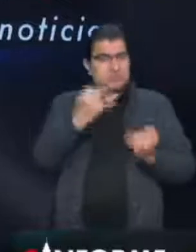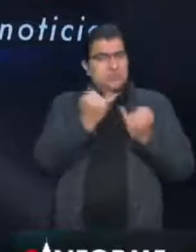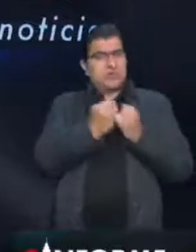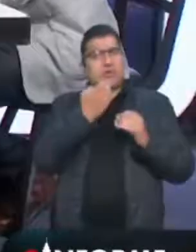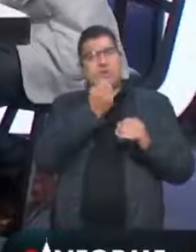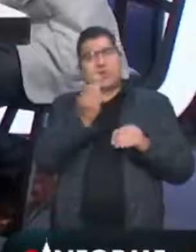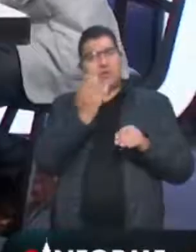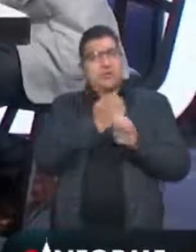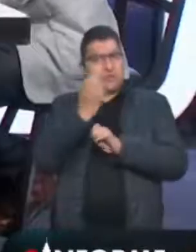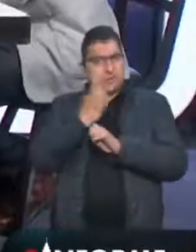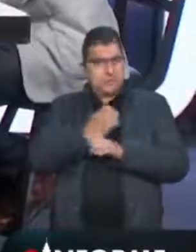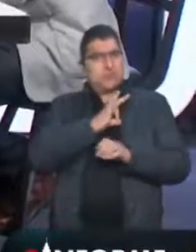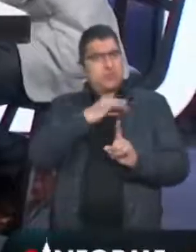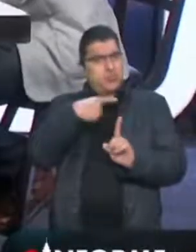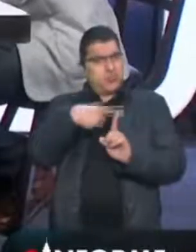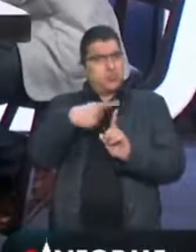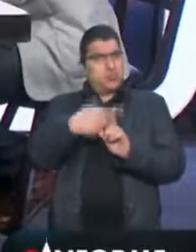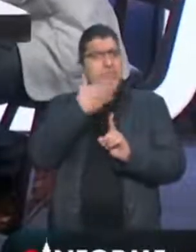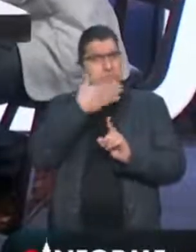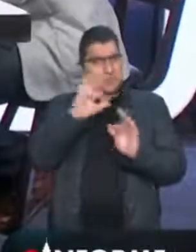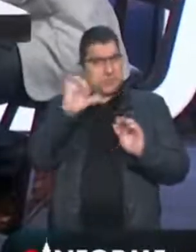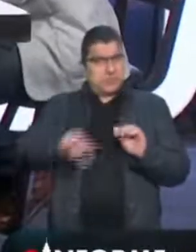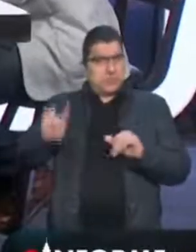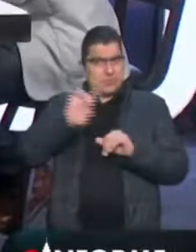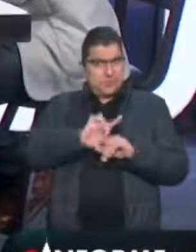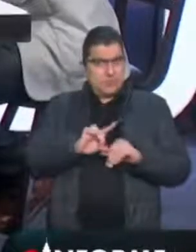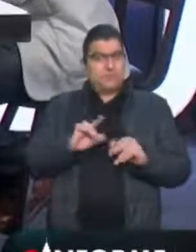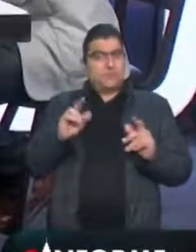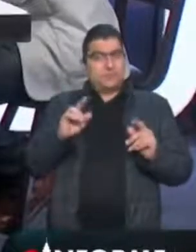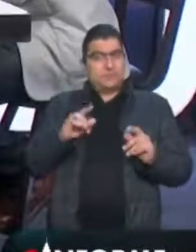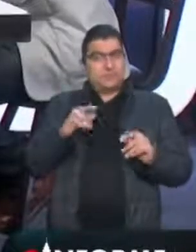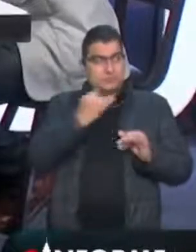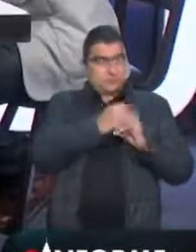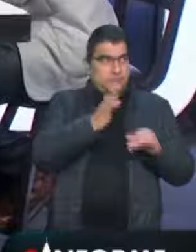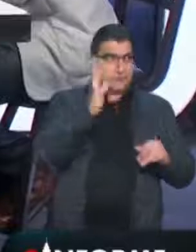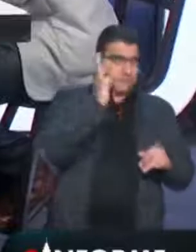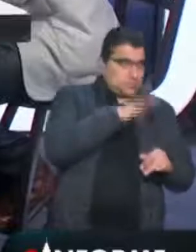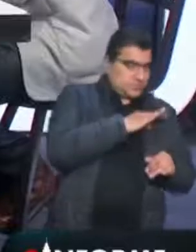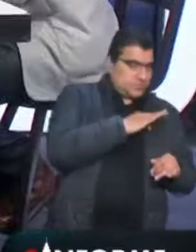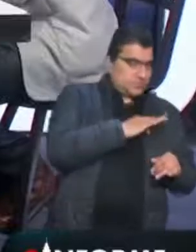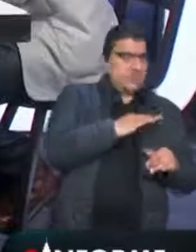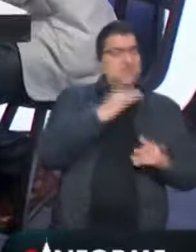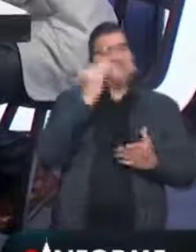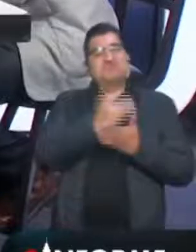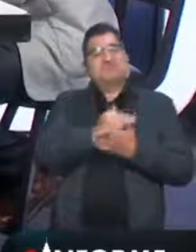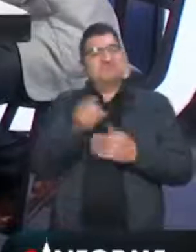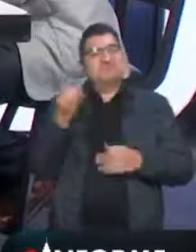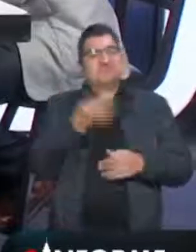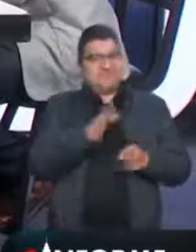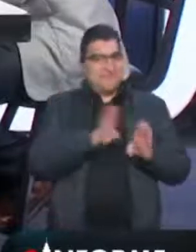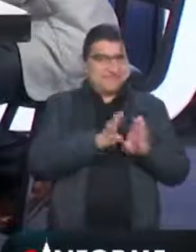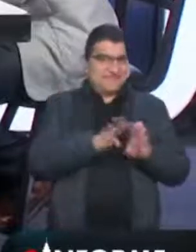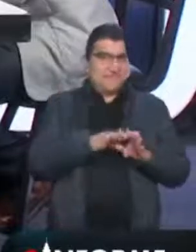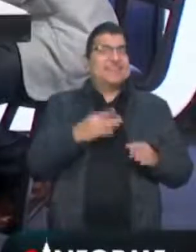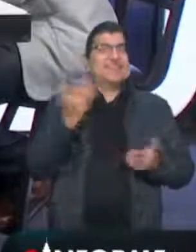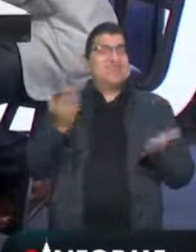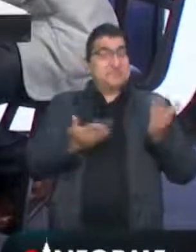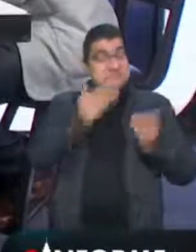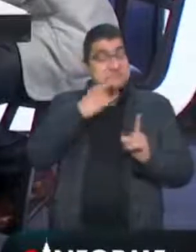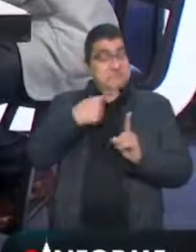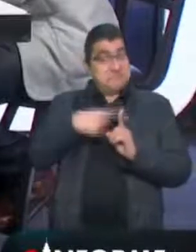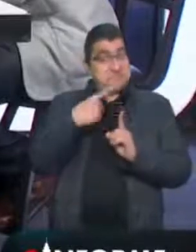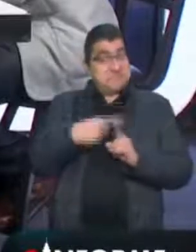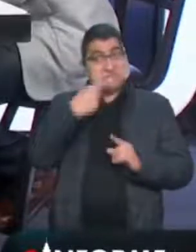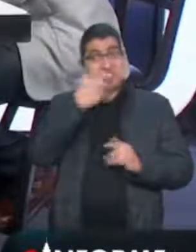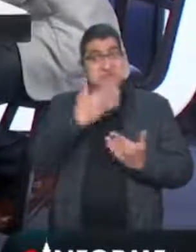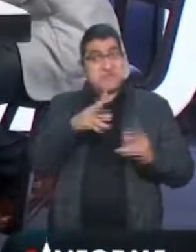estados. Entonces creo que es positivo el día de hoy, ¿no? que se le ganó la desinformación azul. Bueno. Es balance positivo.